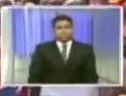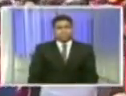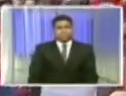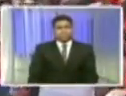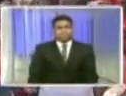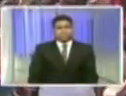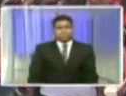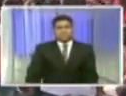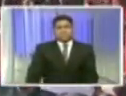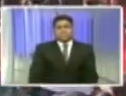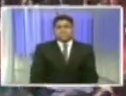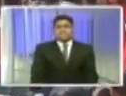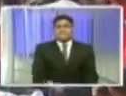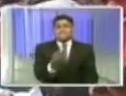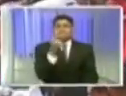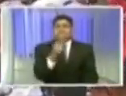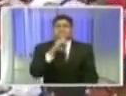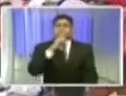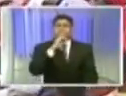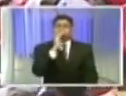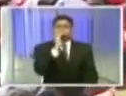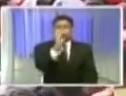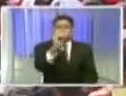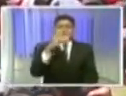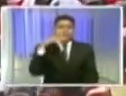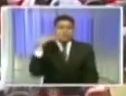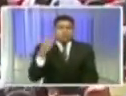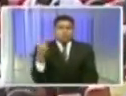Que nadie calle a la juventud.